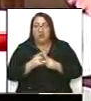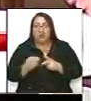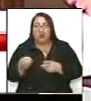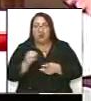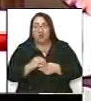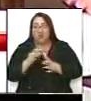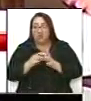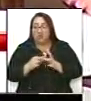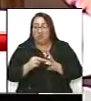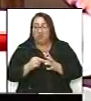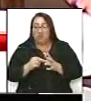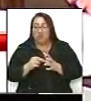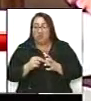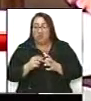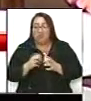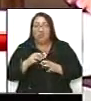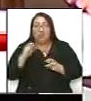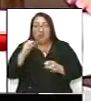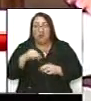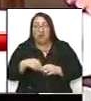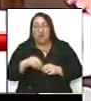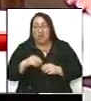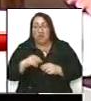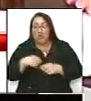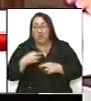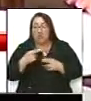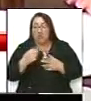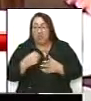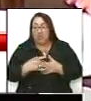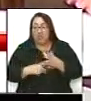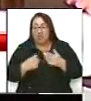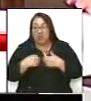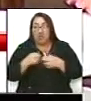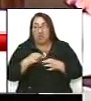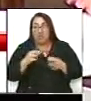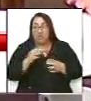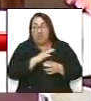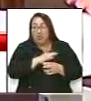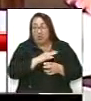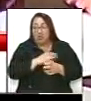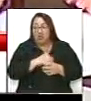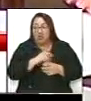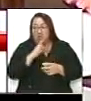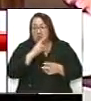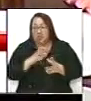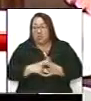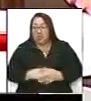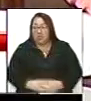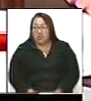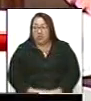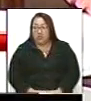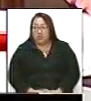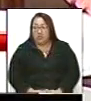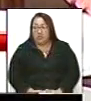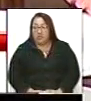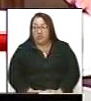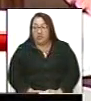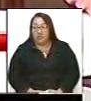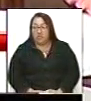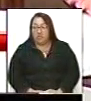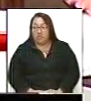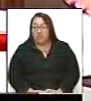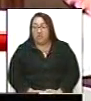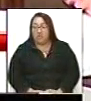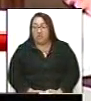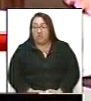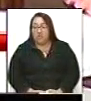ha programado pleno los martes. Entonces, respetuosamente le pediremos que tenga pleno los jueves y los viernes, de tal manera que no interrumpe el